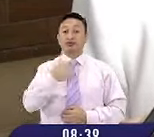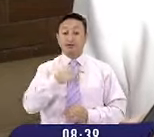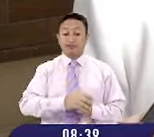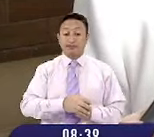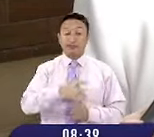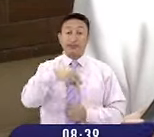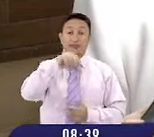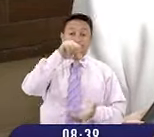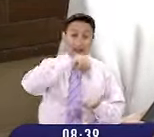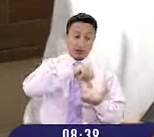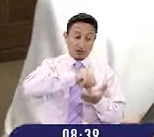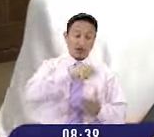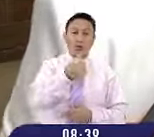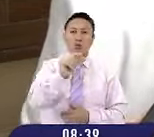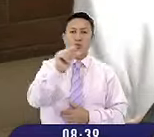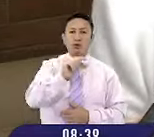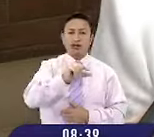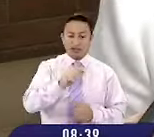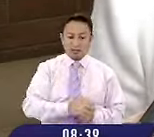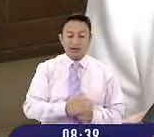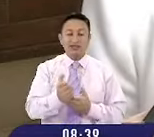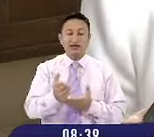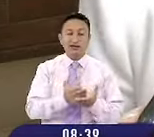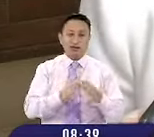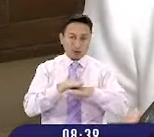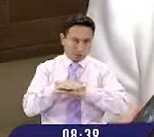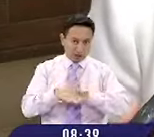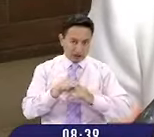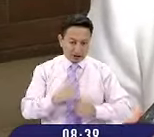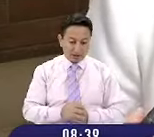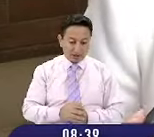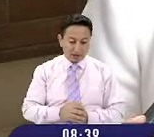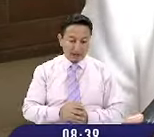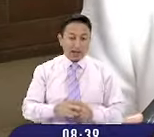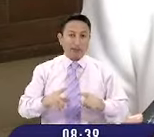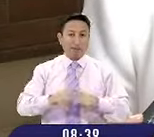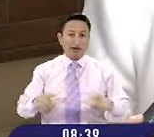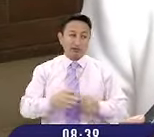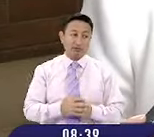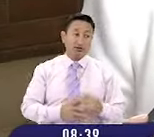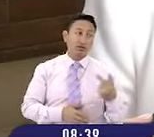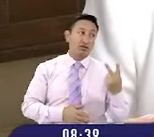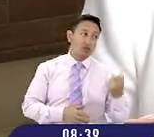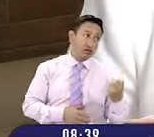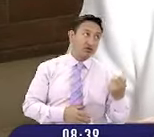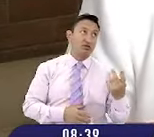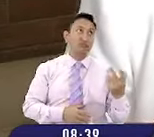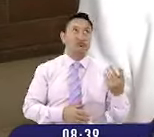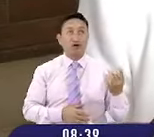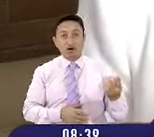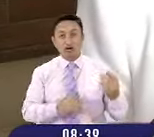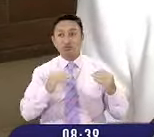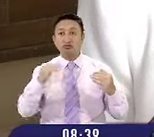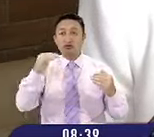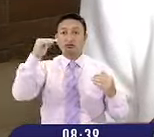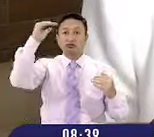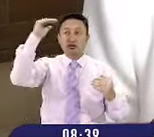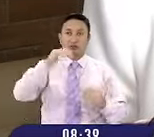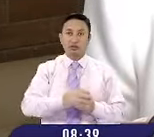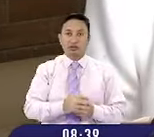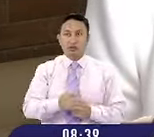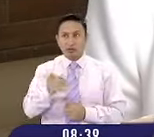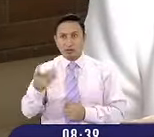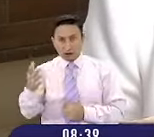es mucho más barato hacerl vicios Entonces si subimos de 12 de 8 a 30 pisos Yo no he visto que estén